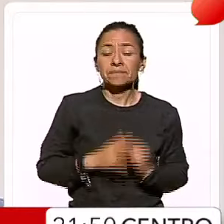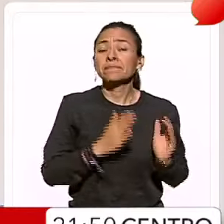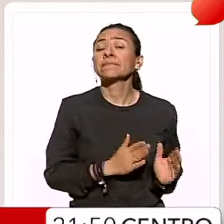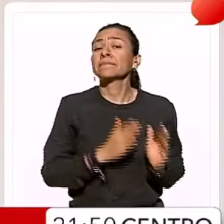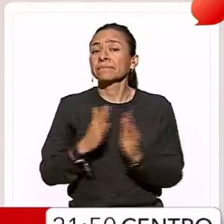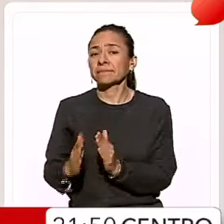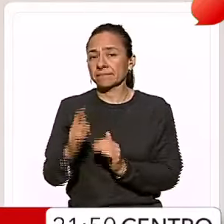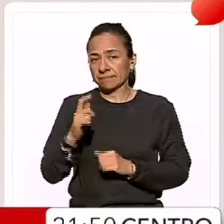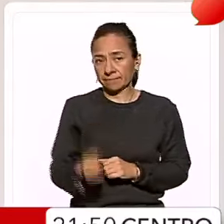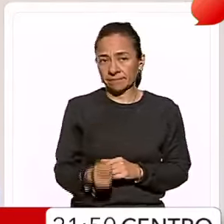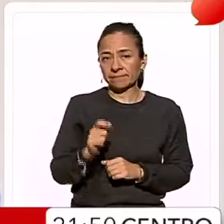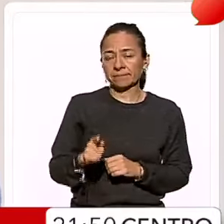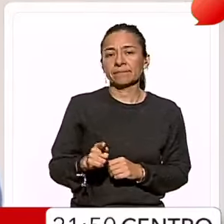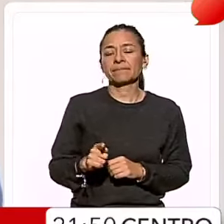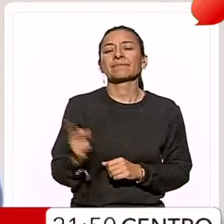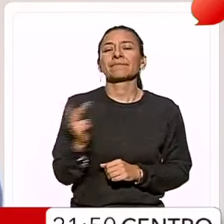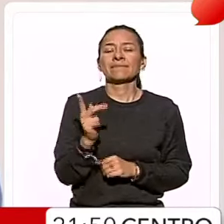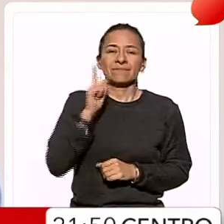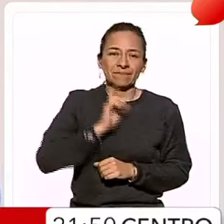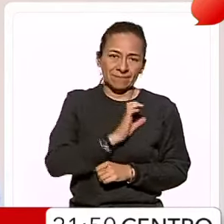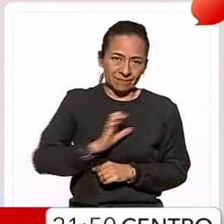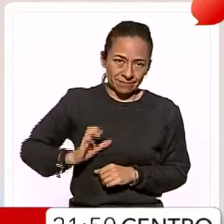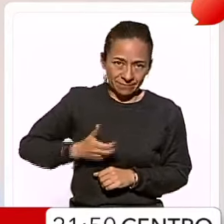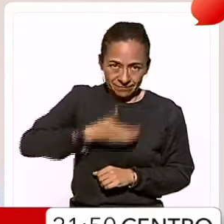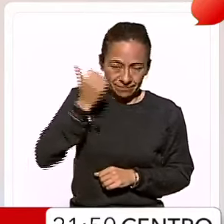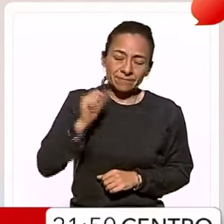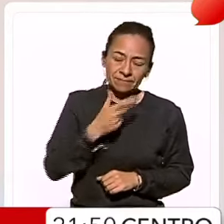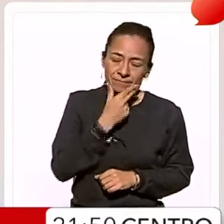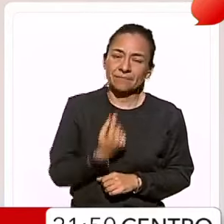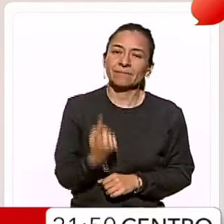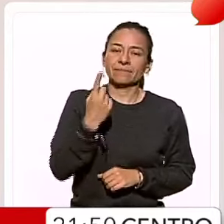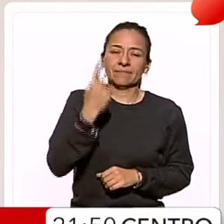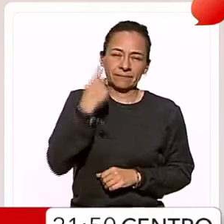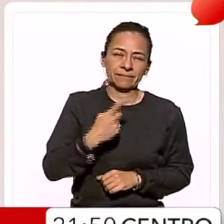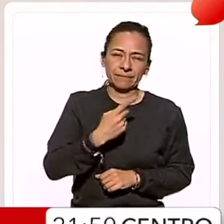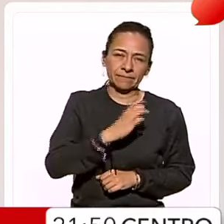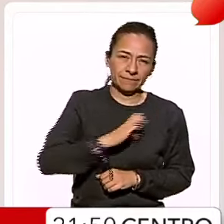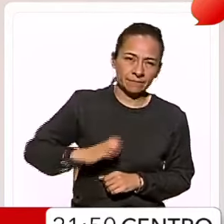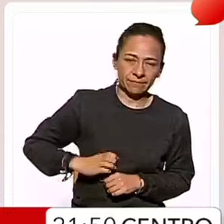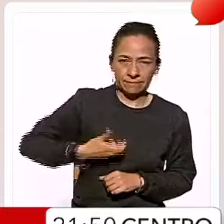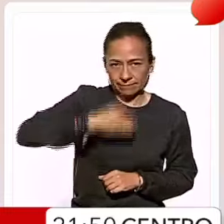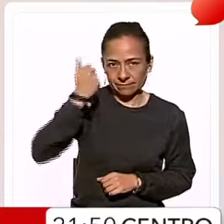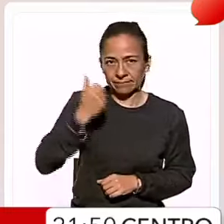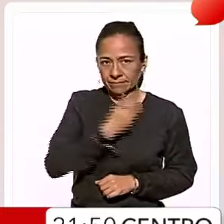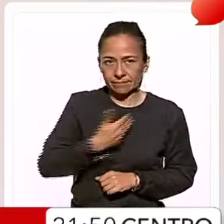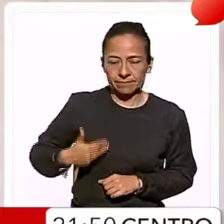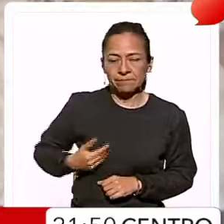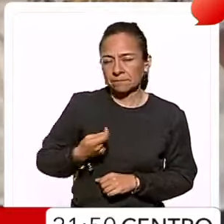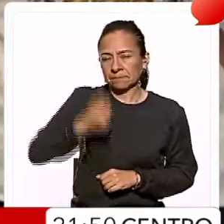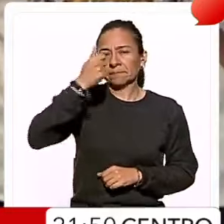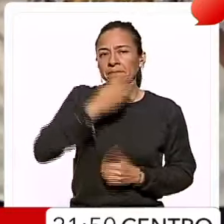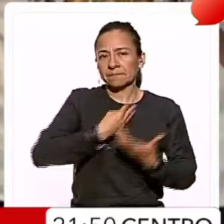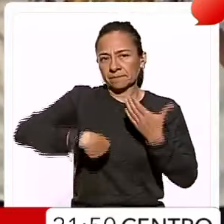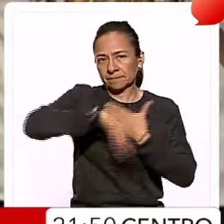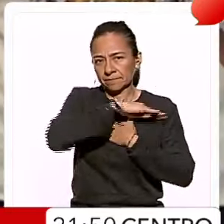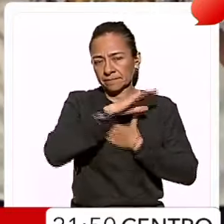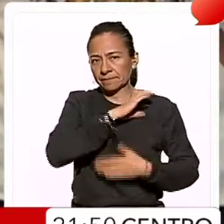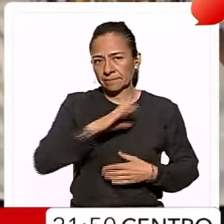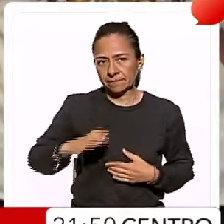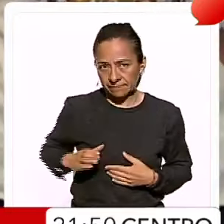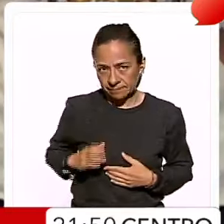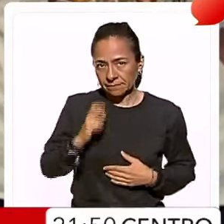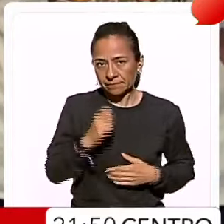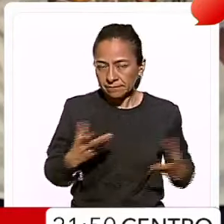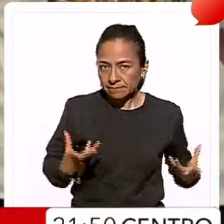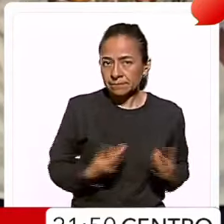Pasamos ahora a la actividad de las candidatas y el candidato a la presidencia. Empezamos con Claudia Sheinbaum, ella es candidata de la coalición Sigamos